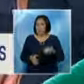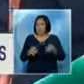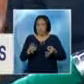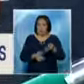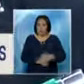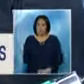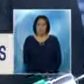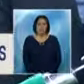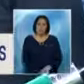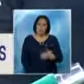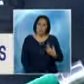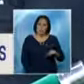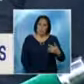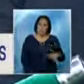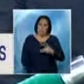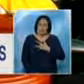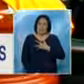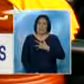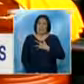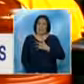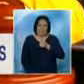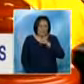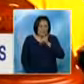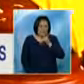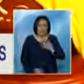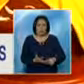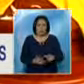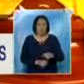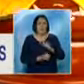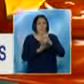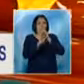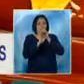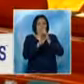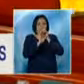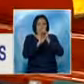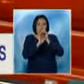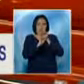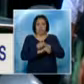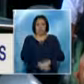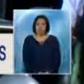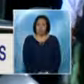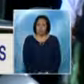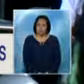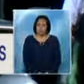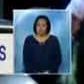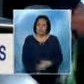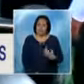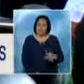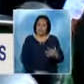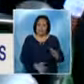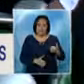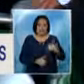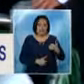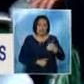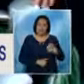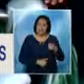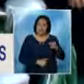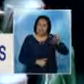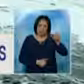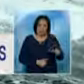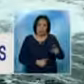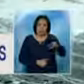En medio de conmovedoras escenas de dolor y con el toque de silencio ejecutado por miembros del ejército. Así fue el último adiós de Percy